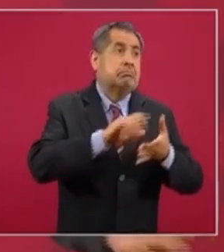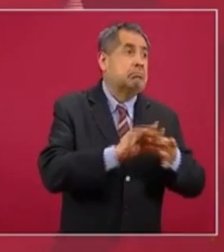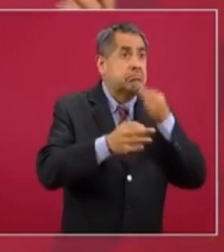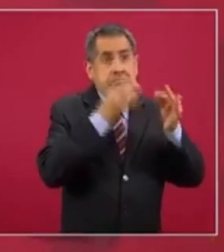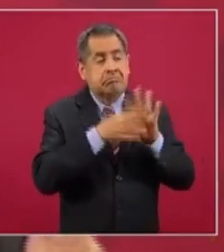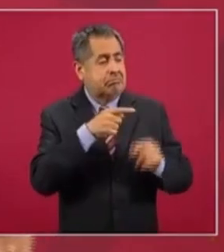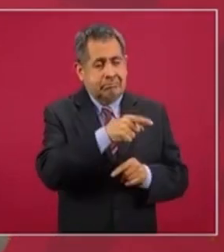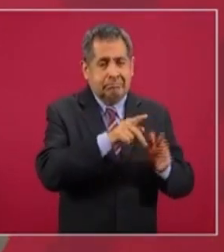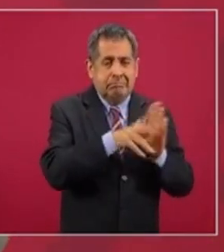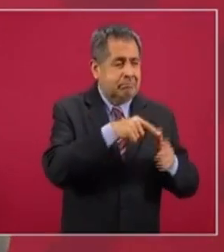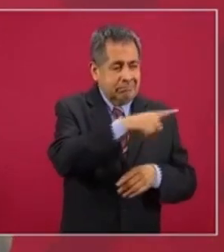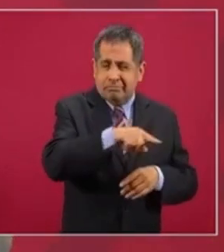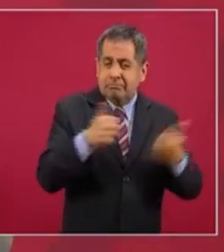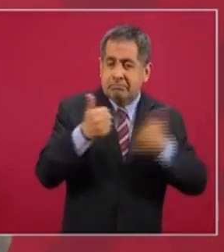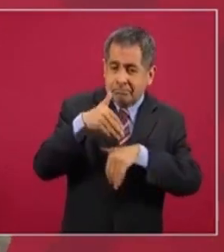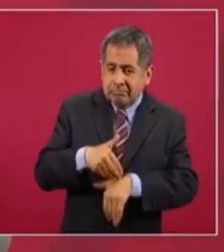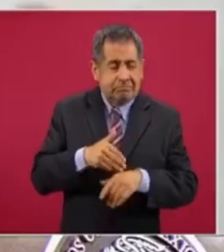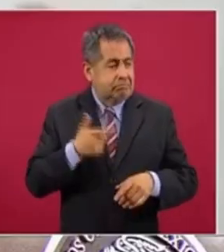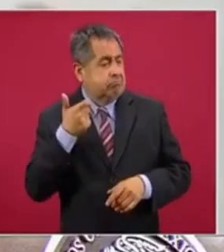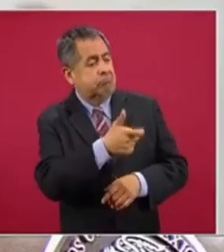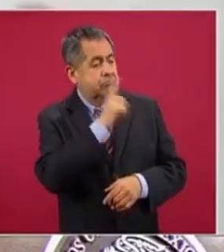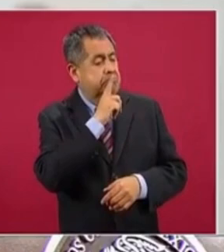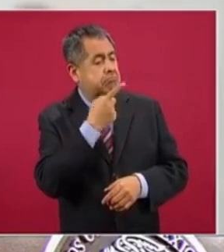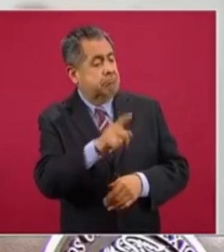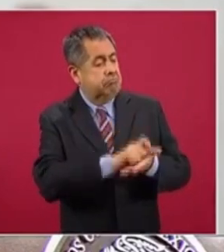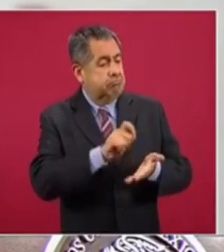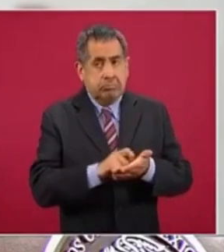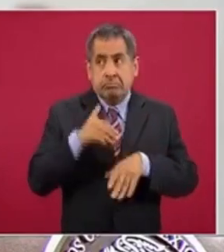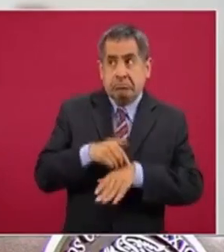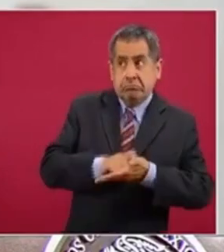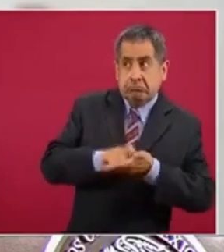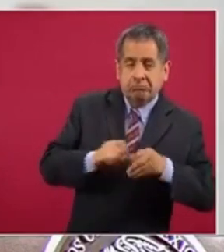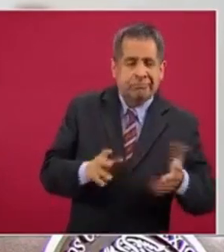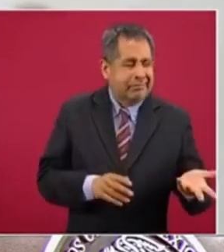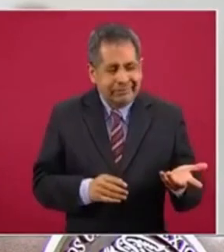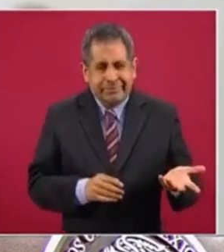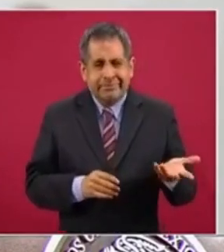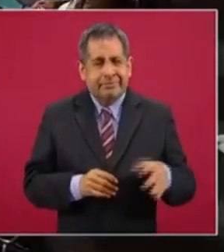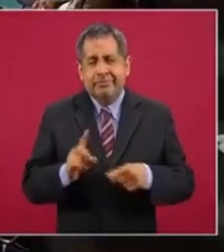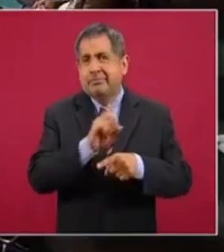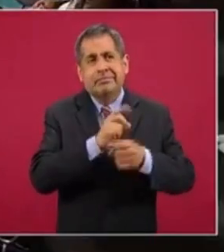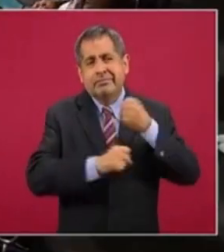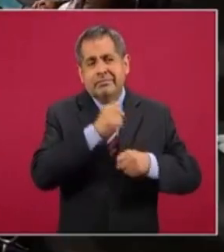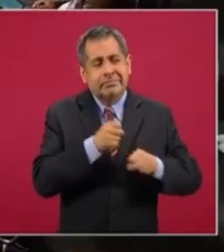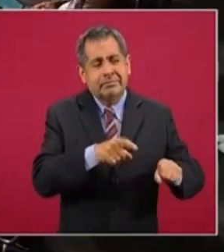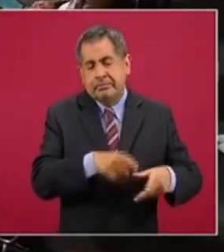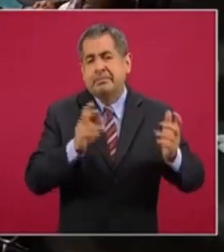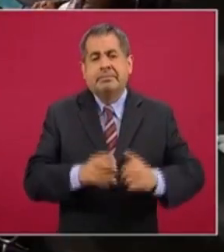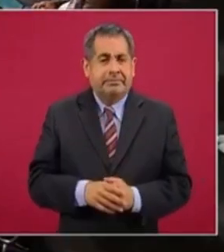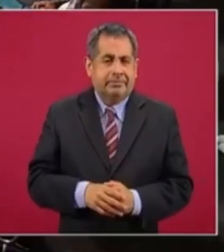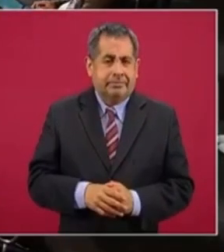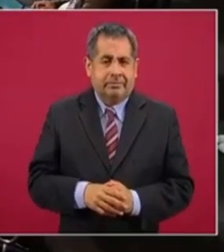columnistas, al servicio de los grupos de intereses creados, pues siempre ha existido.